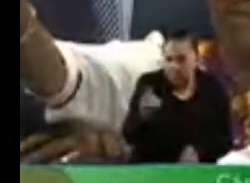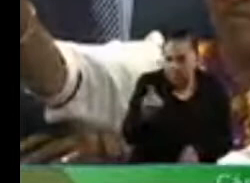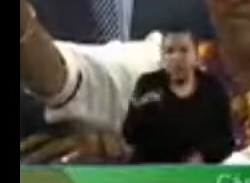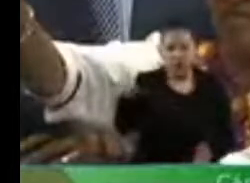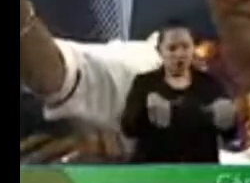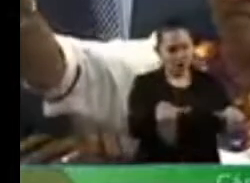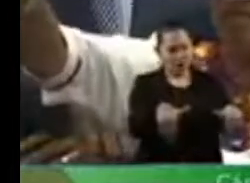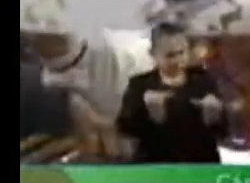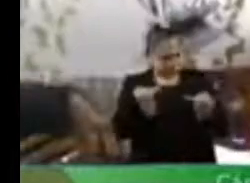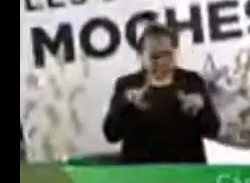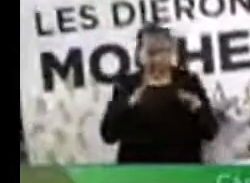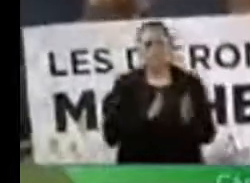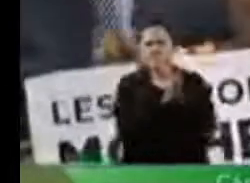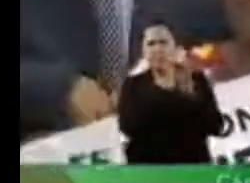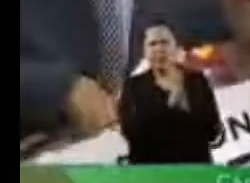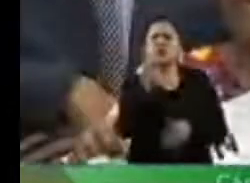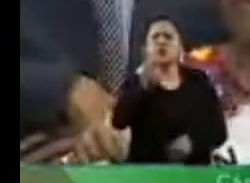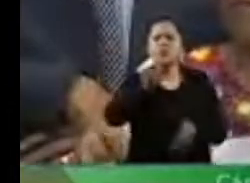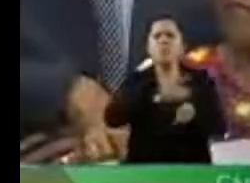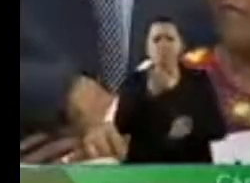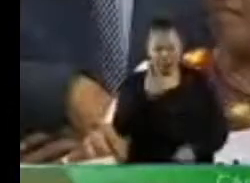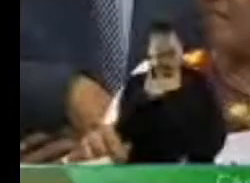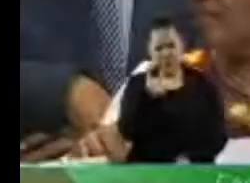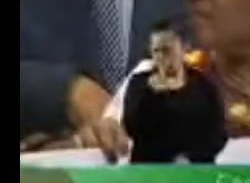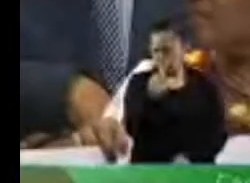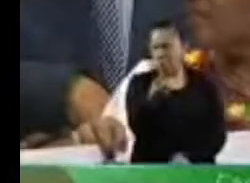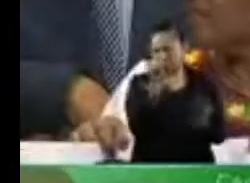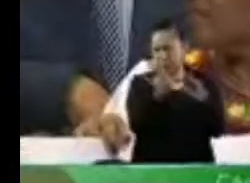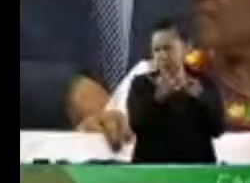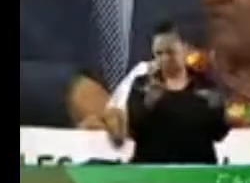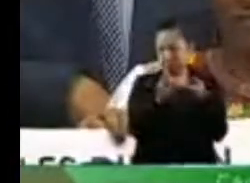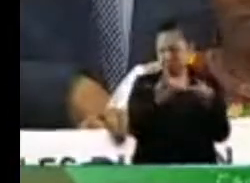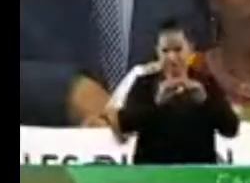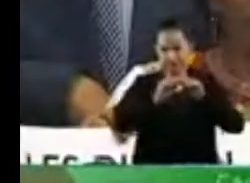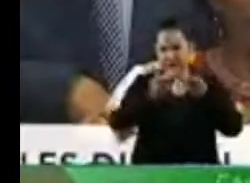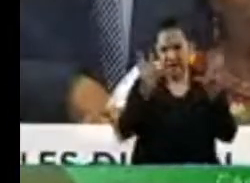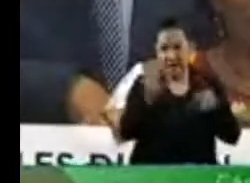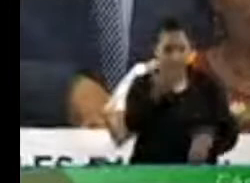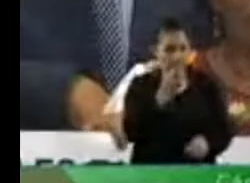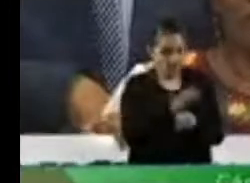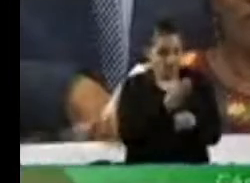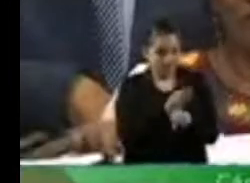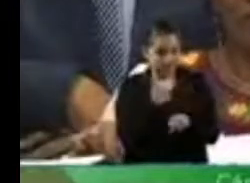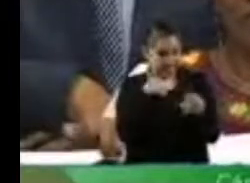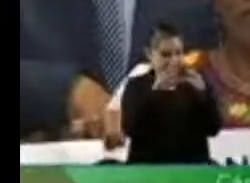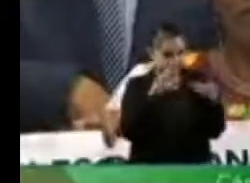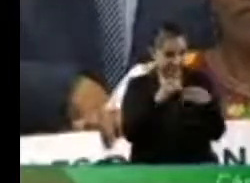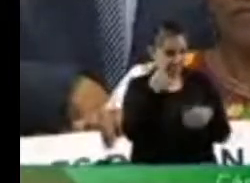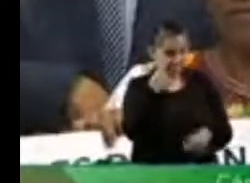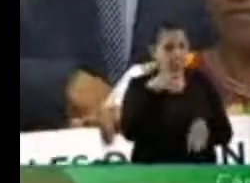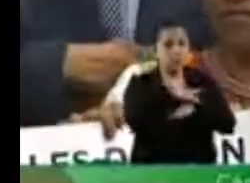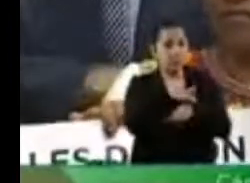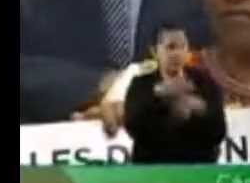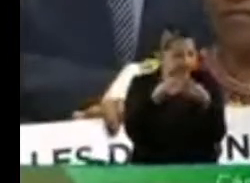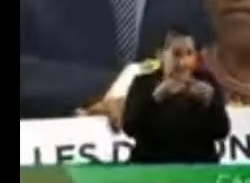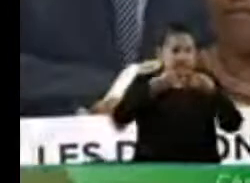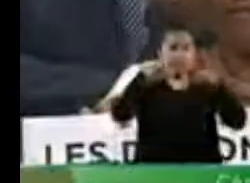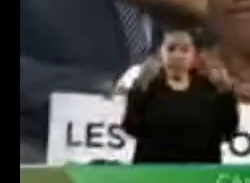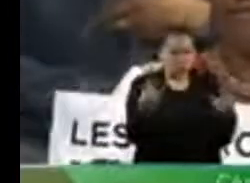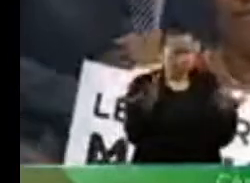qué. Permítanme una aparente digresión histórica. Cuando el general